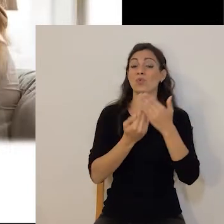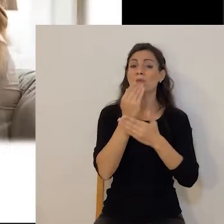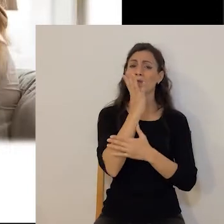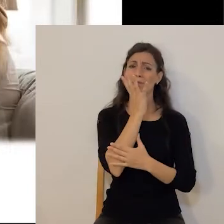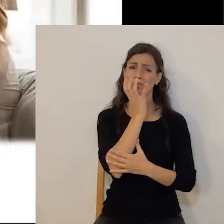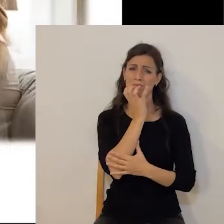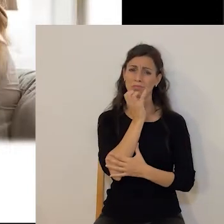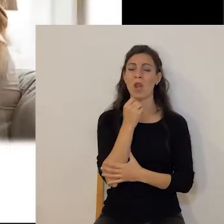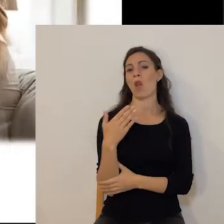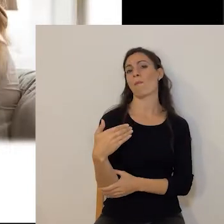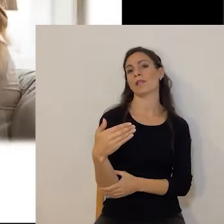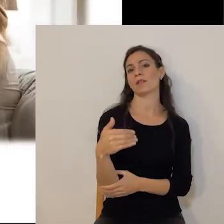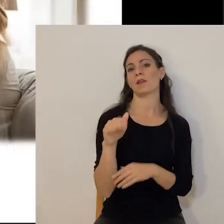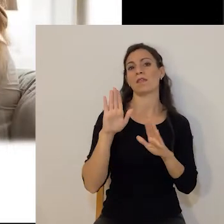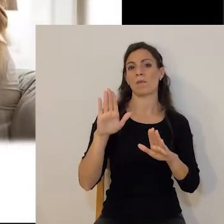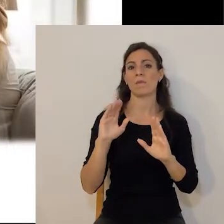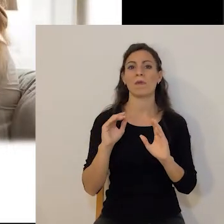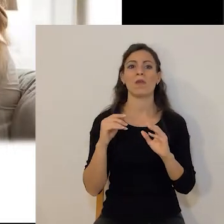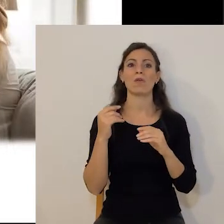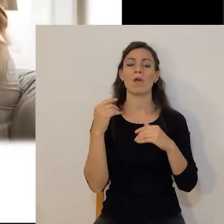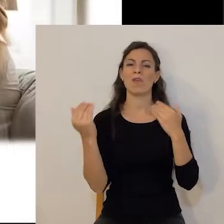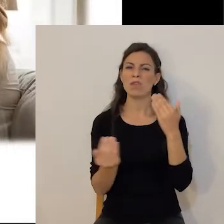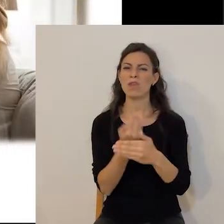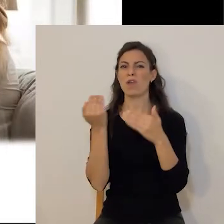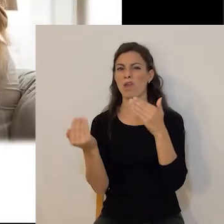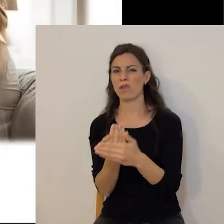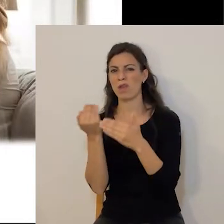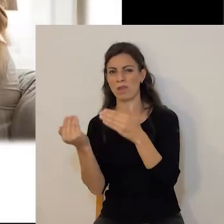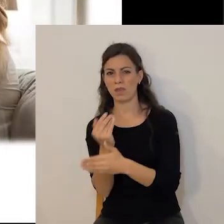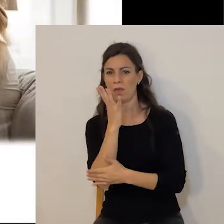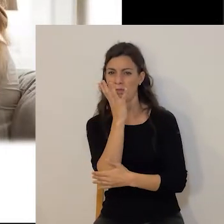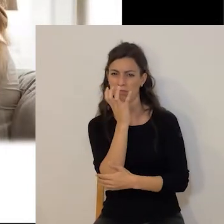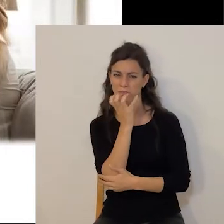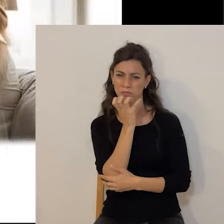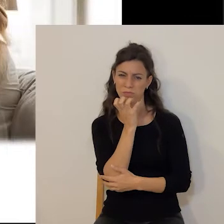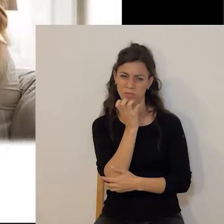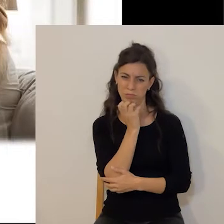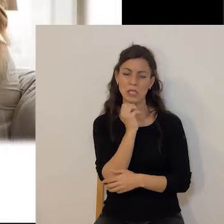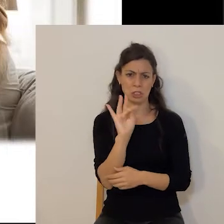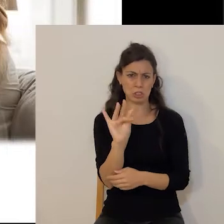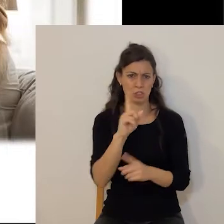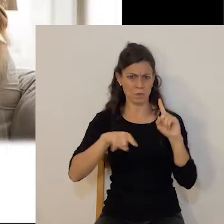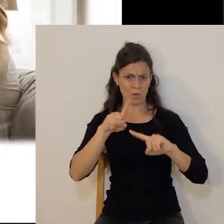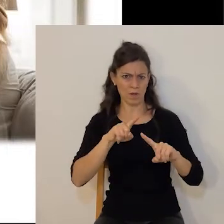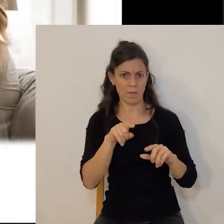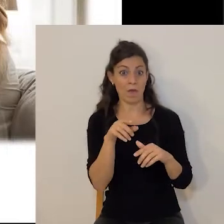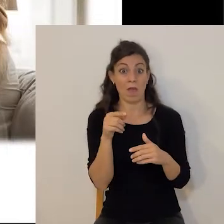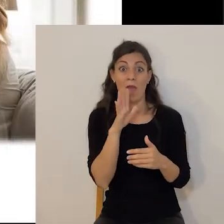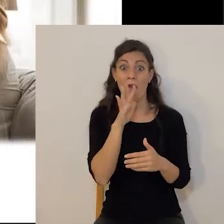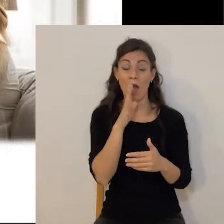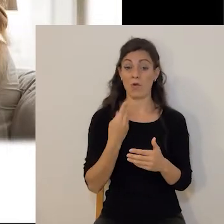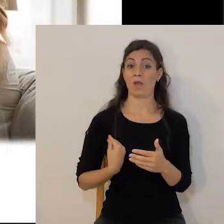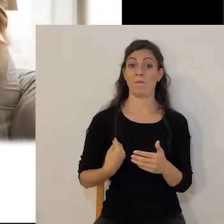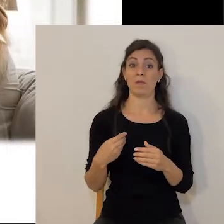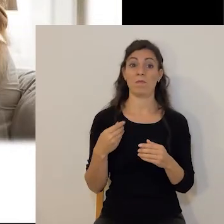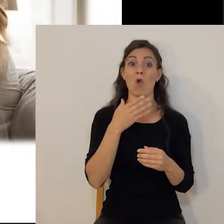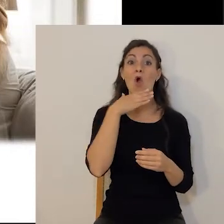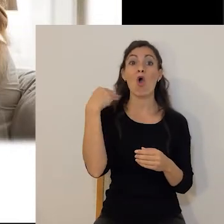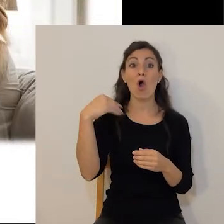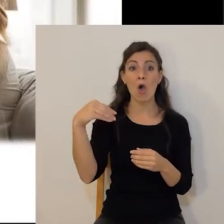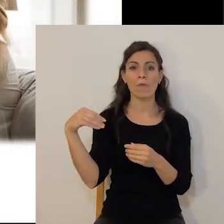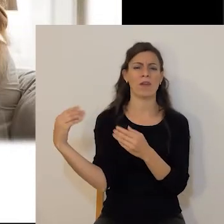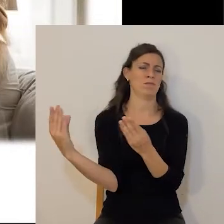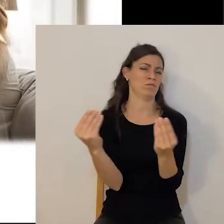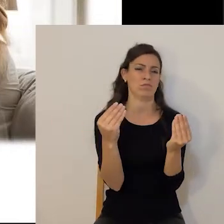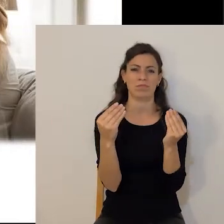tristeza no pasa nada, pero un cúmulo que nos lleva a un estado sí lo es. Entonces, ahora mismo muchos jóvenes,